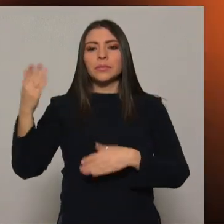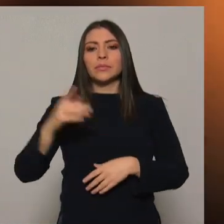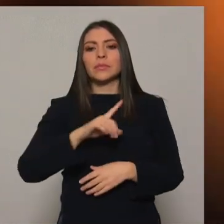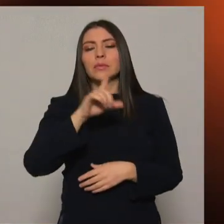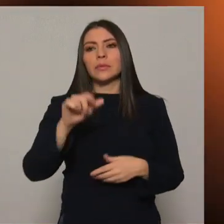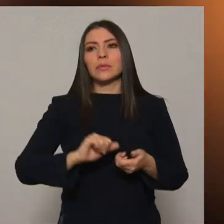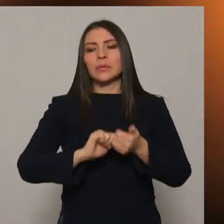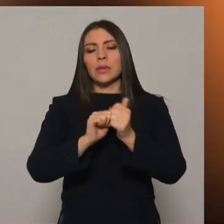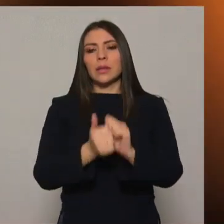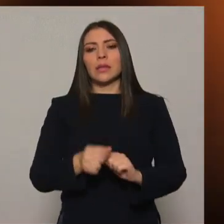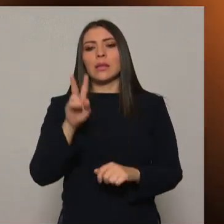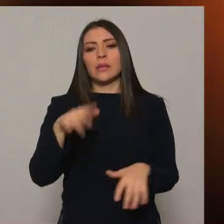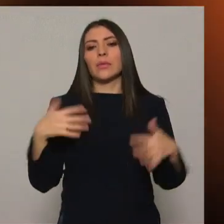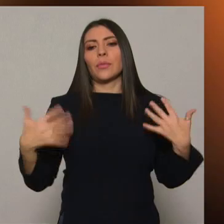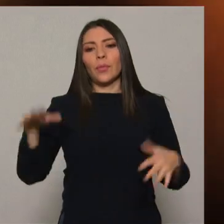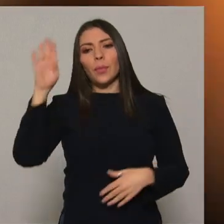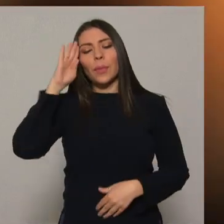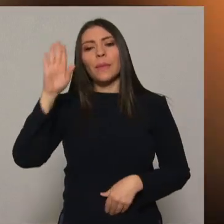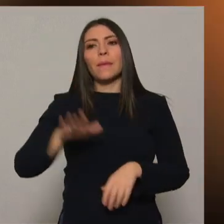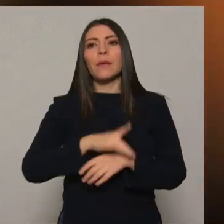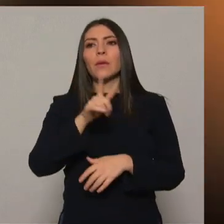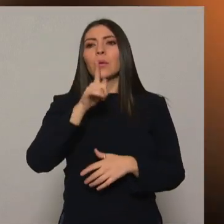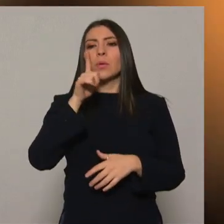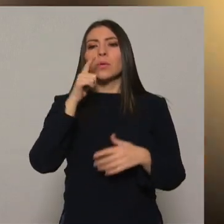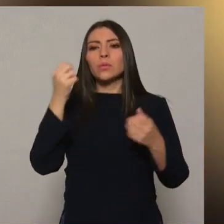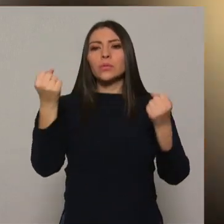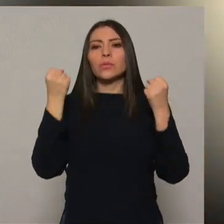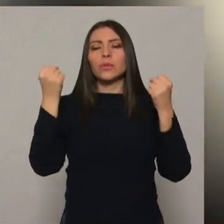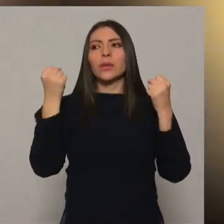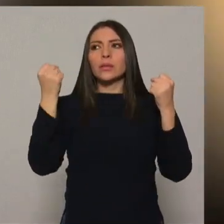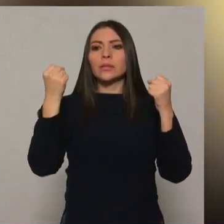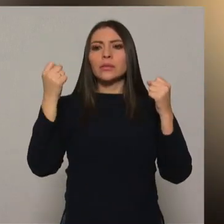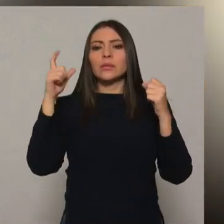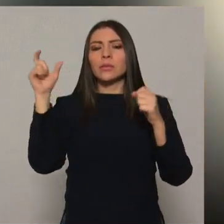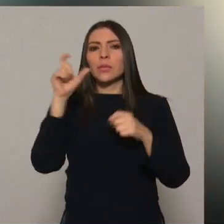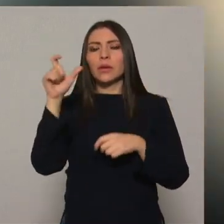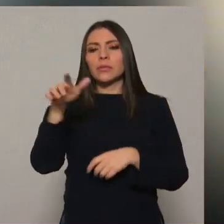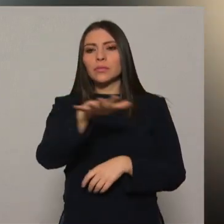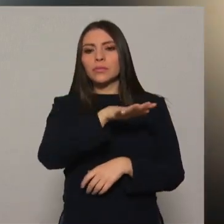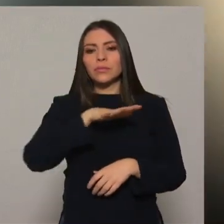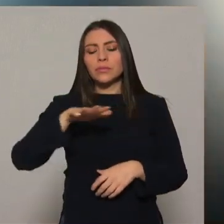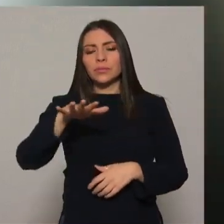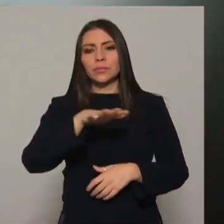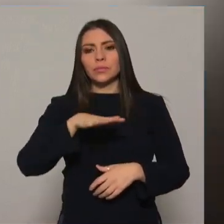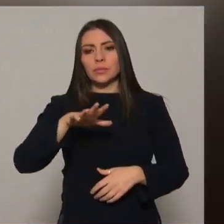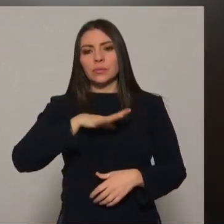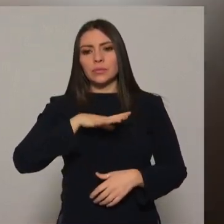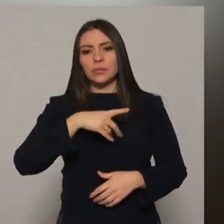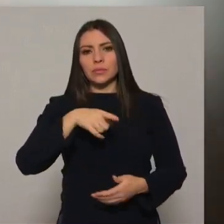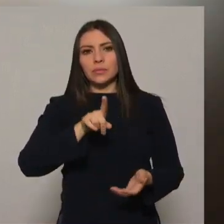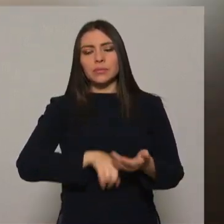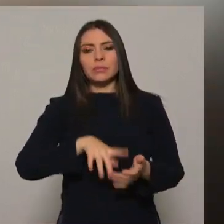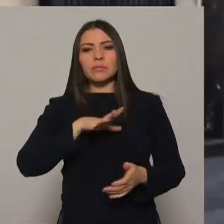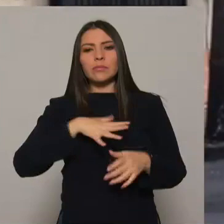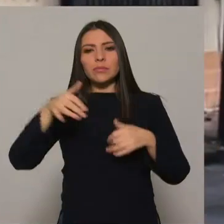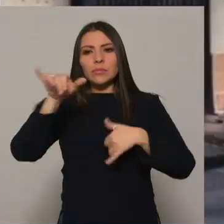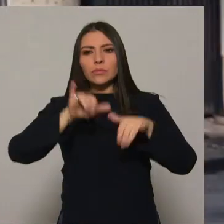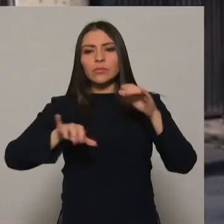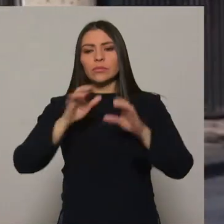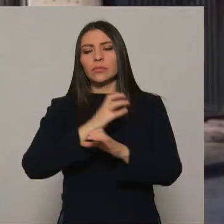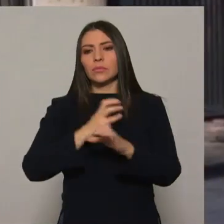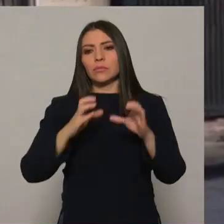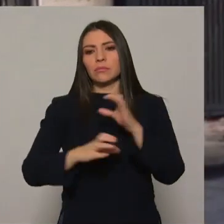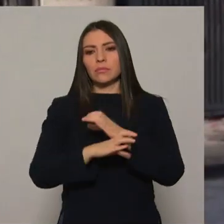fue algo impresionante por los rayos de luz que salían. Los cortos, no sé qué sería, y nos decían que había químicos y eso, pues